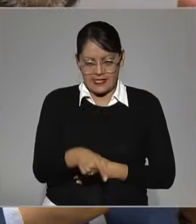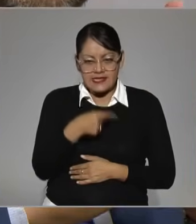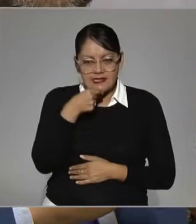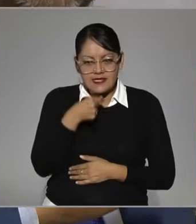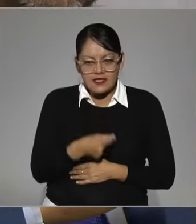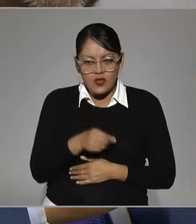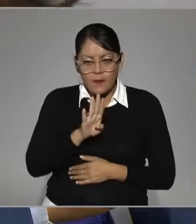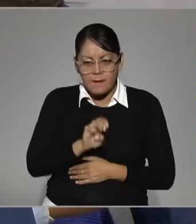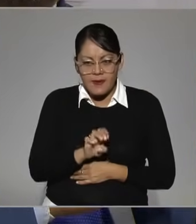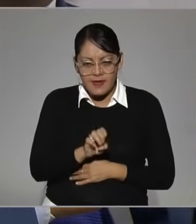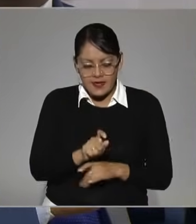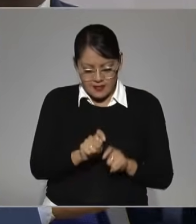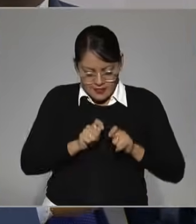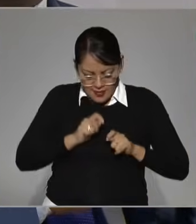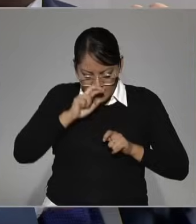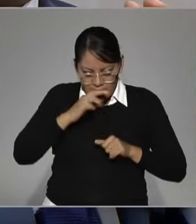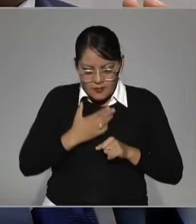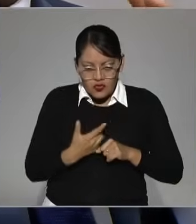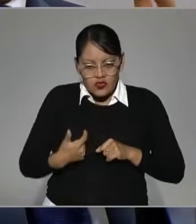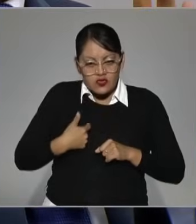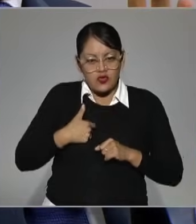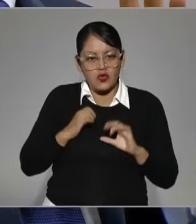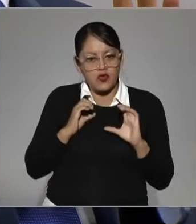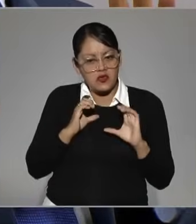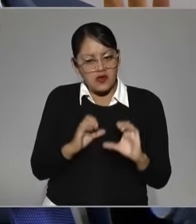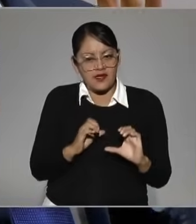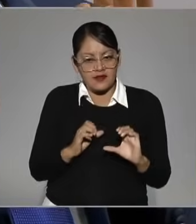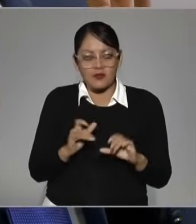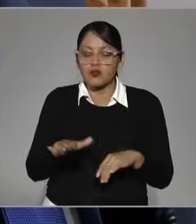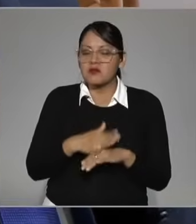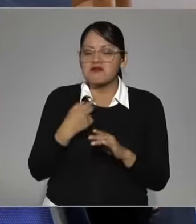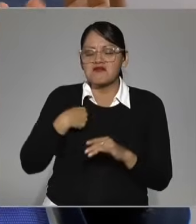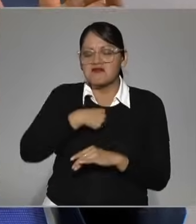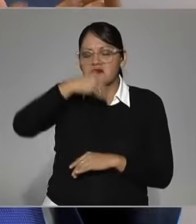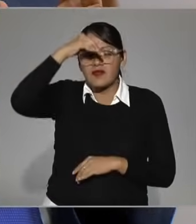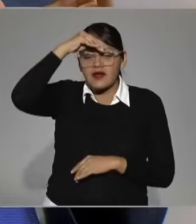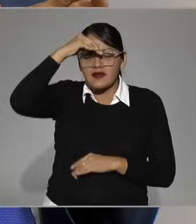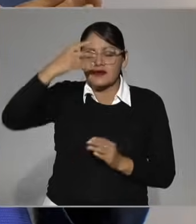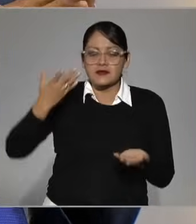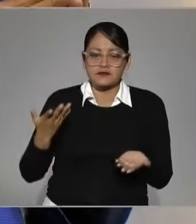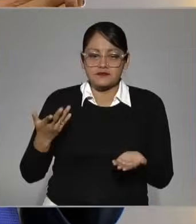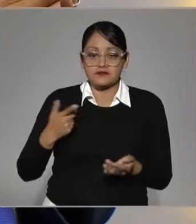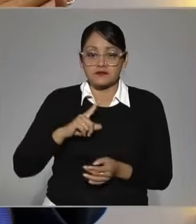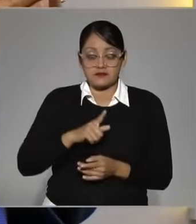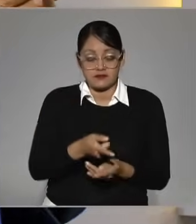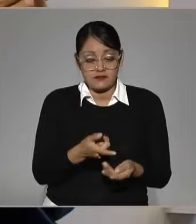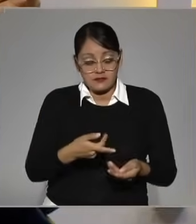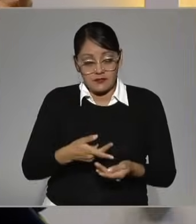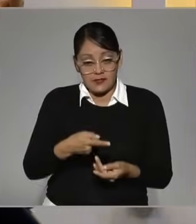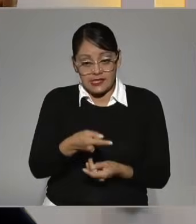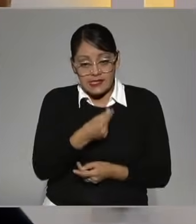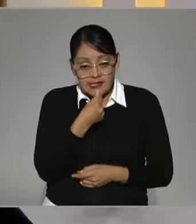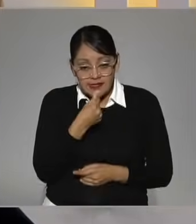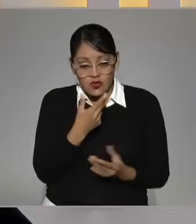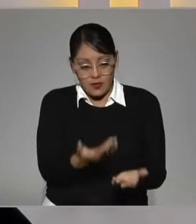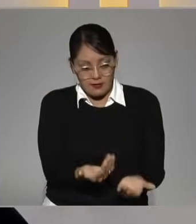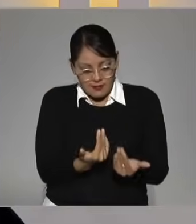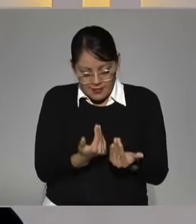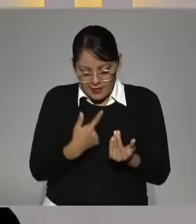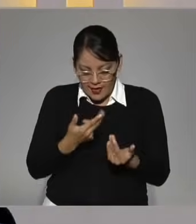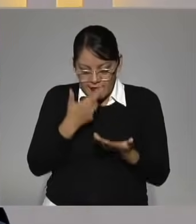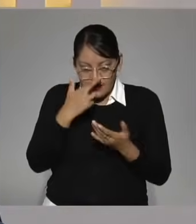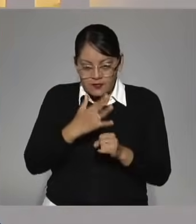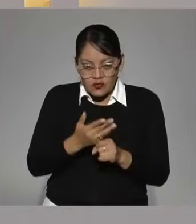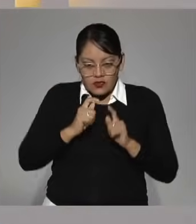este bebé que tengo en mis manos, que me es confiado, porque si pensamos en términos de me es confiado es, bueno, las